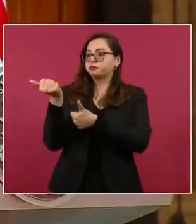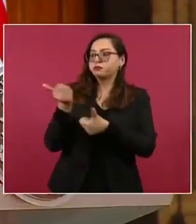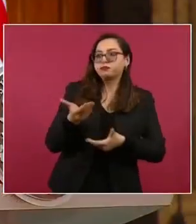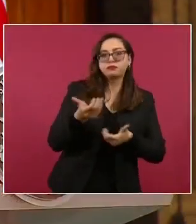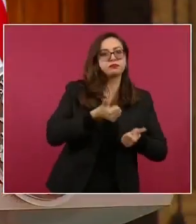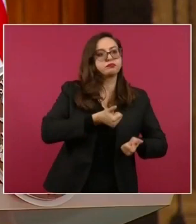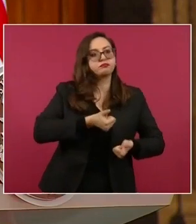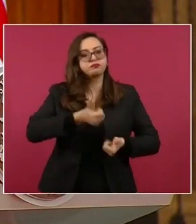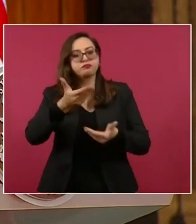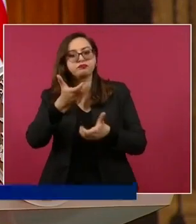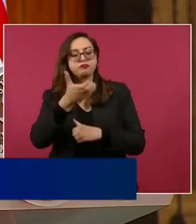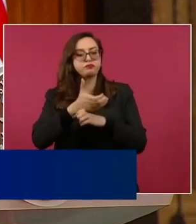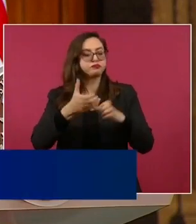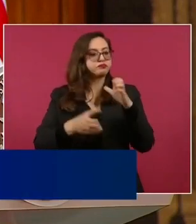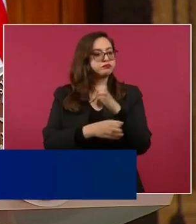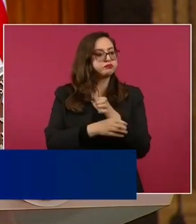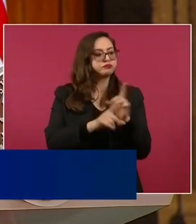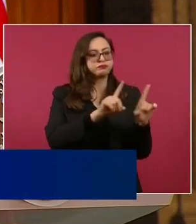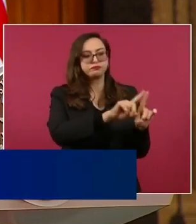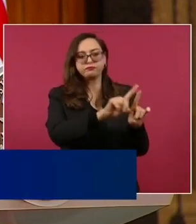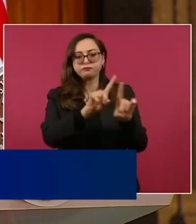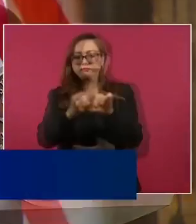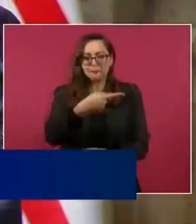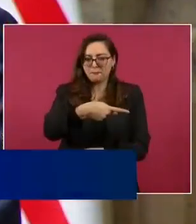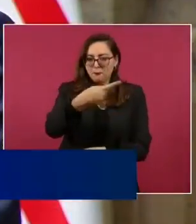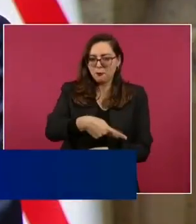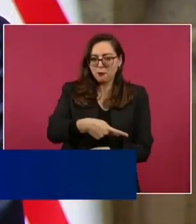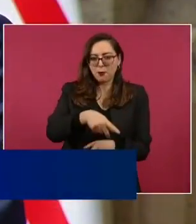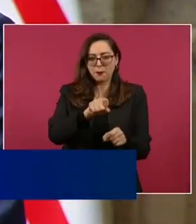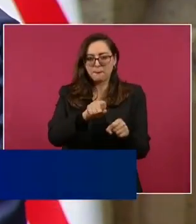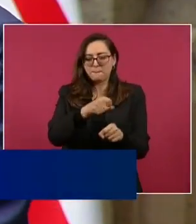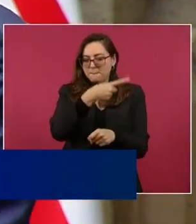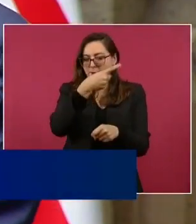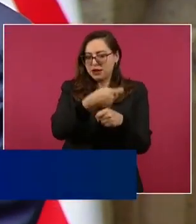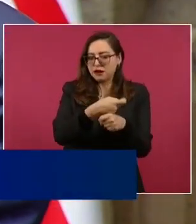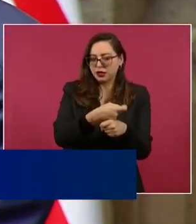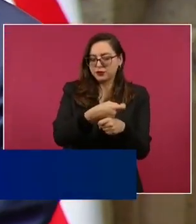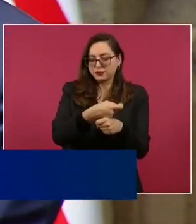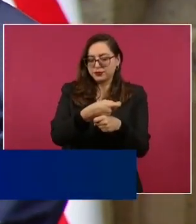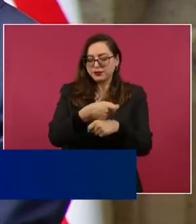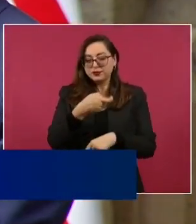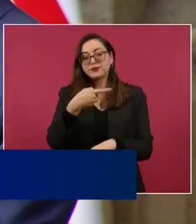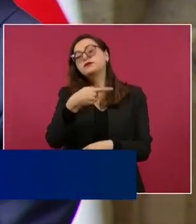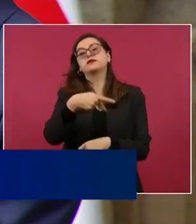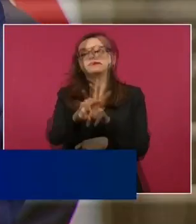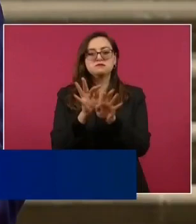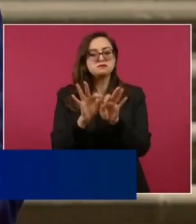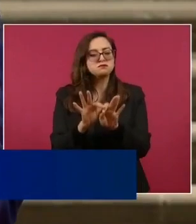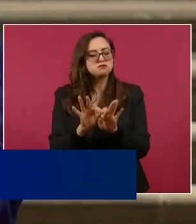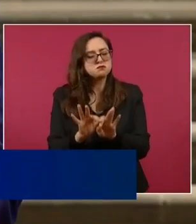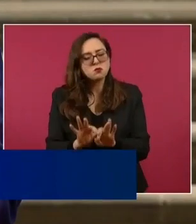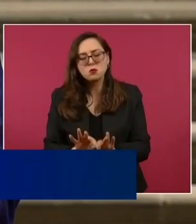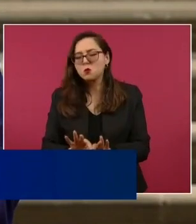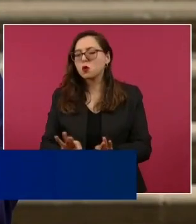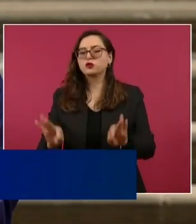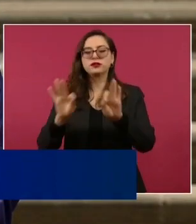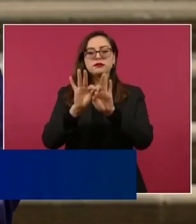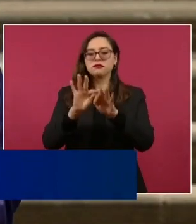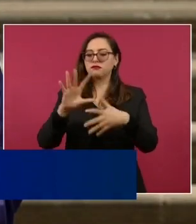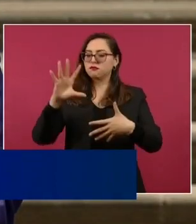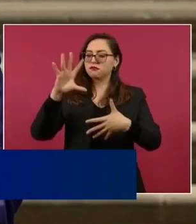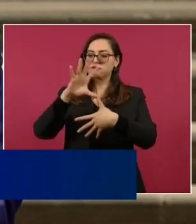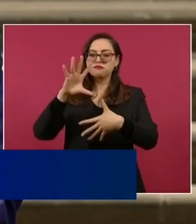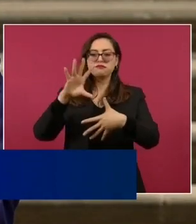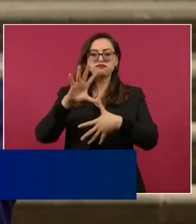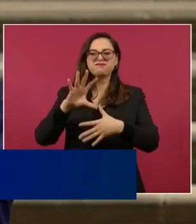Romo, en carácter de empresario independiente. Además, el presidente López Obrador agradeció a Joe Biden no continuar con la construcción del